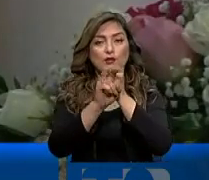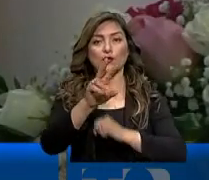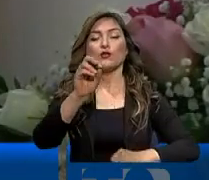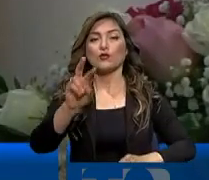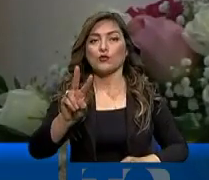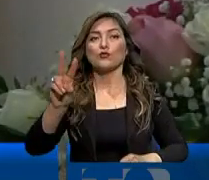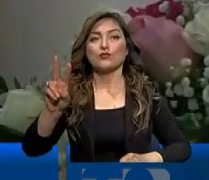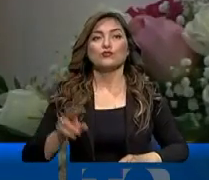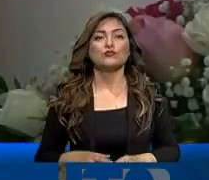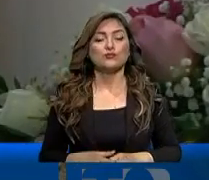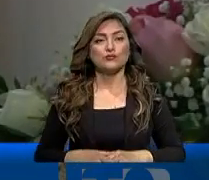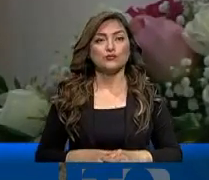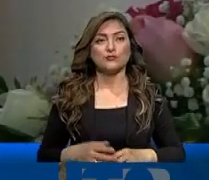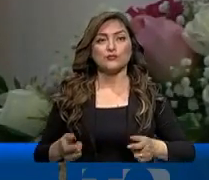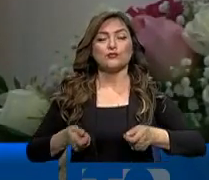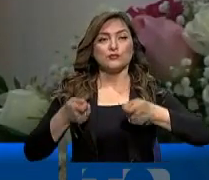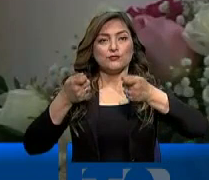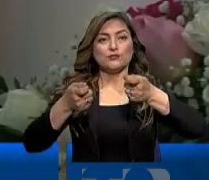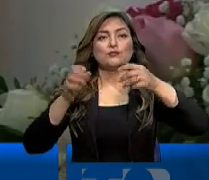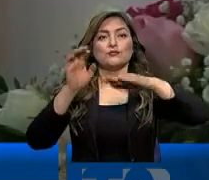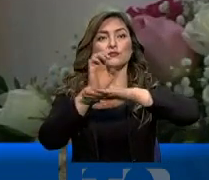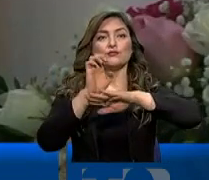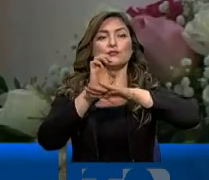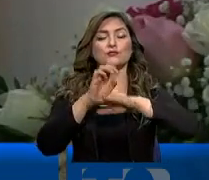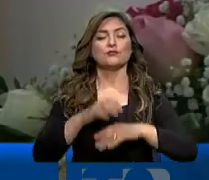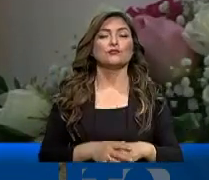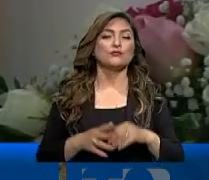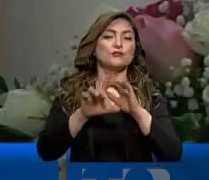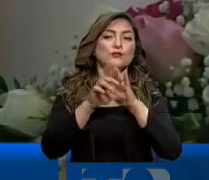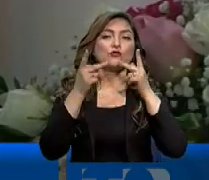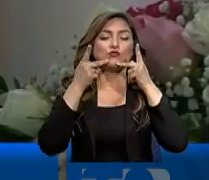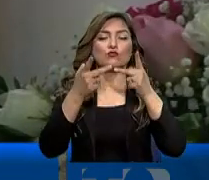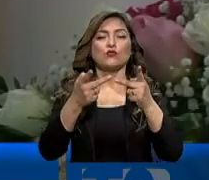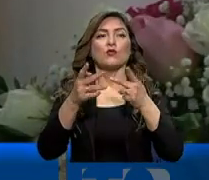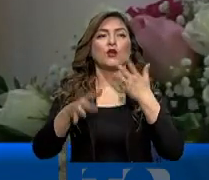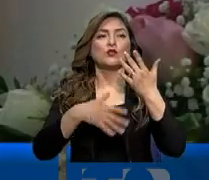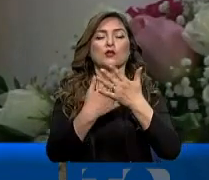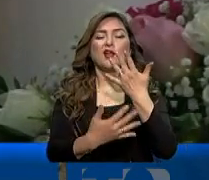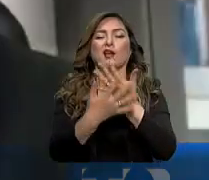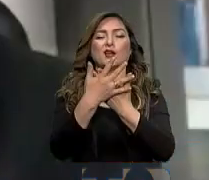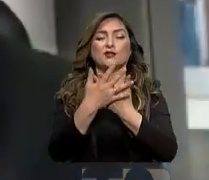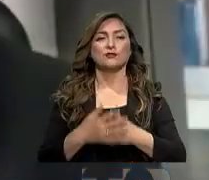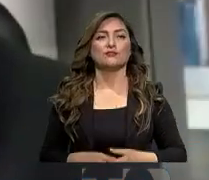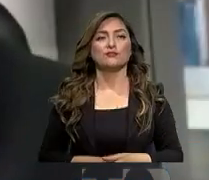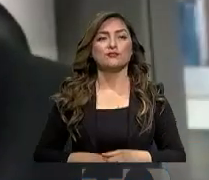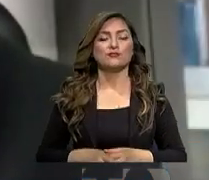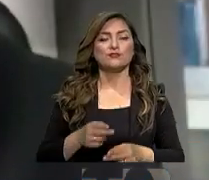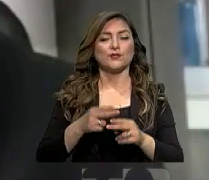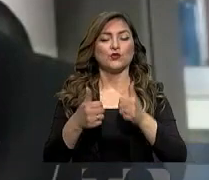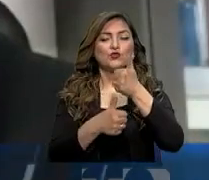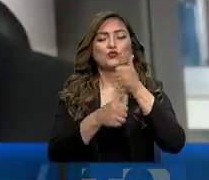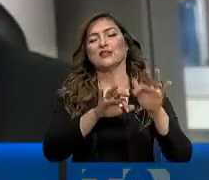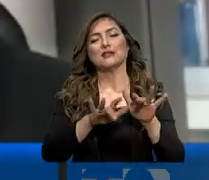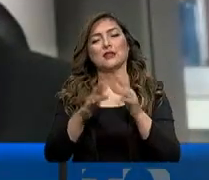2022, donde se entregará al país la política pública del Sistema Nacional de Rehabilitación Social. El ex subsecretario